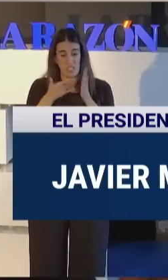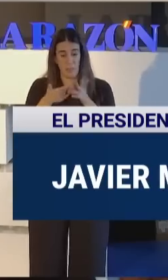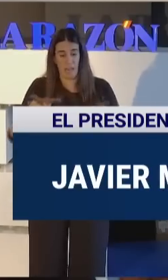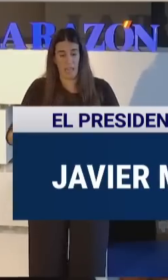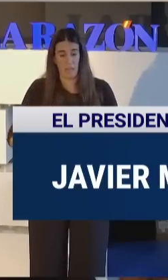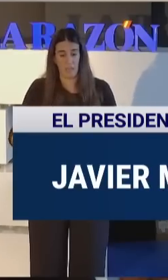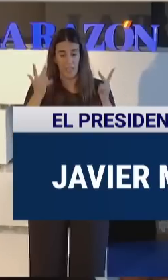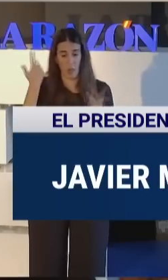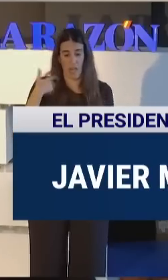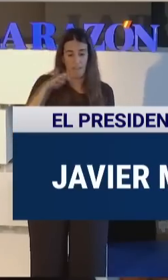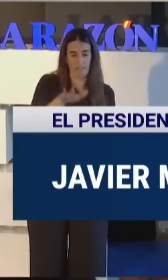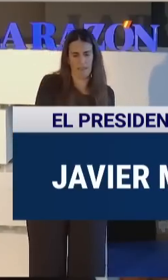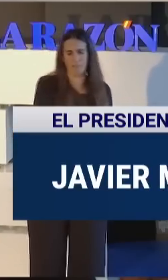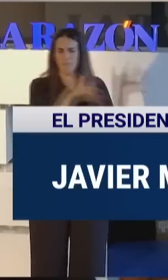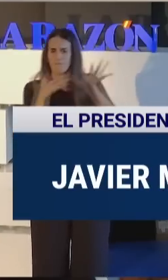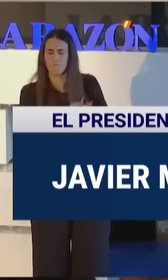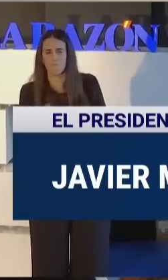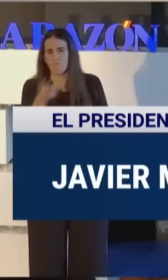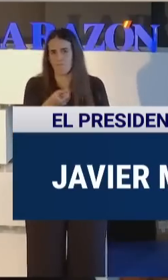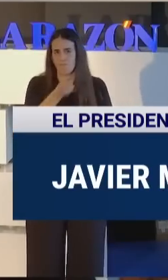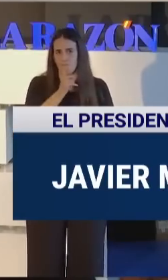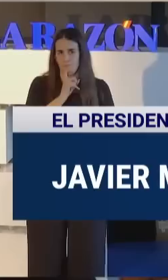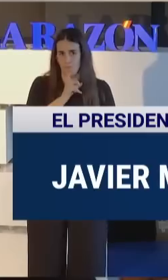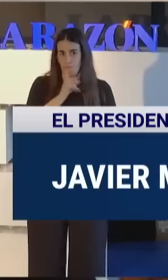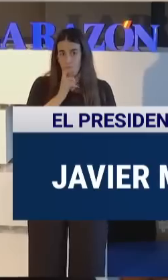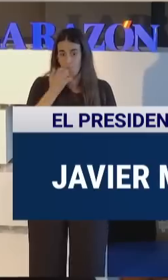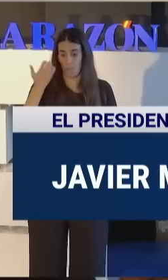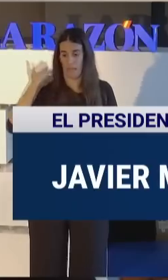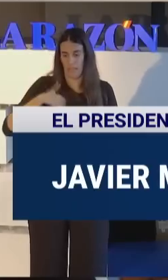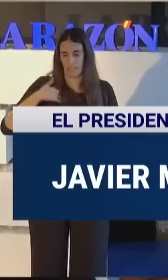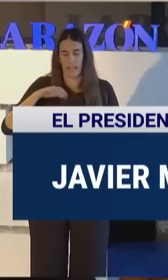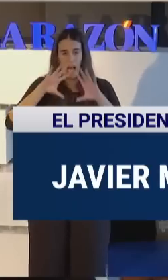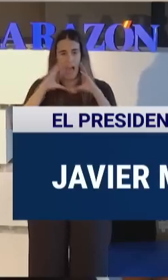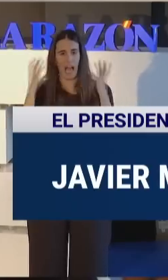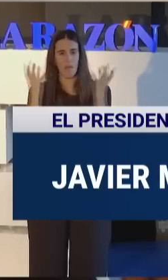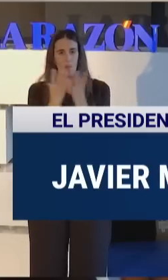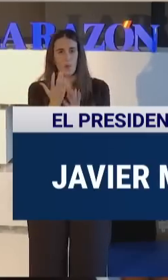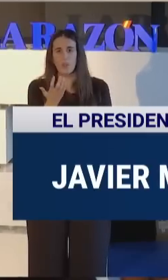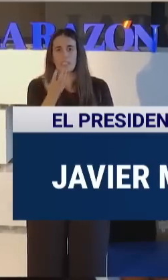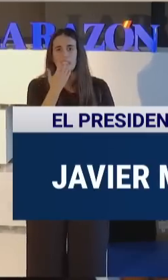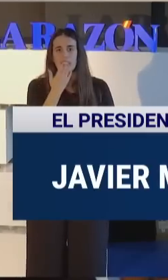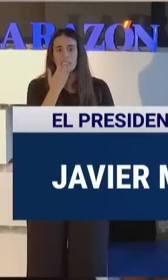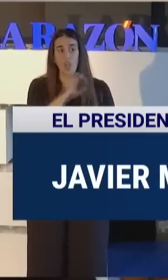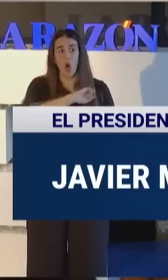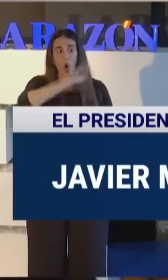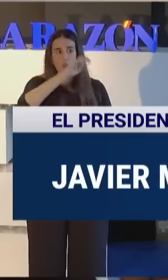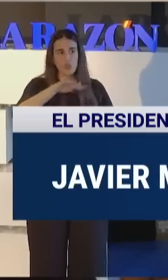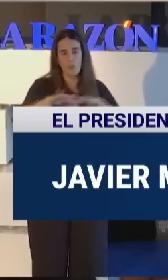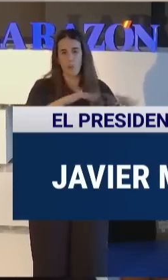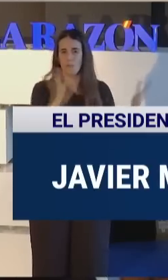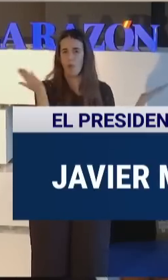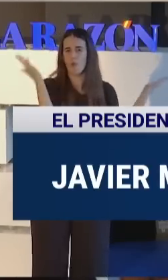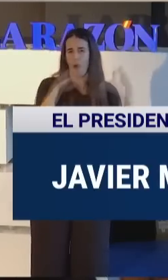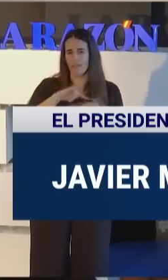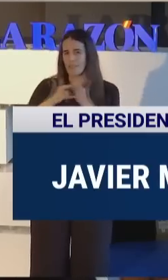Argentina? Si te parece, luego hablamos a corto y a largo plazo, pero a Argentina y al resto del mundo que no estén aportando ahora mismo otros movimientos políticos